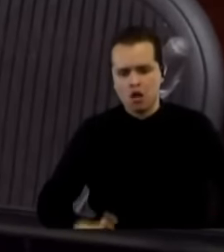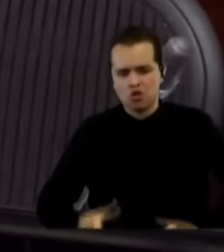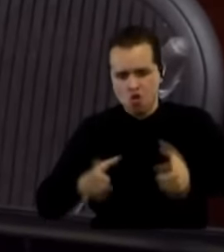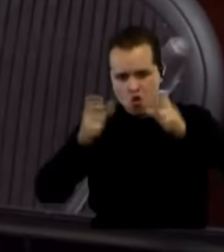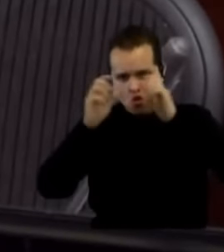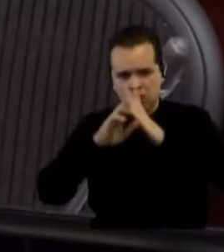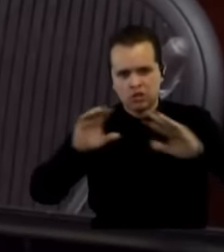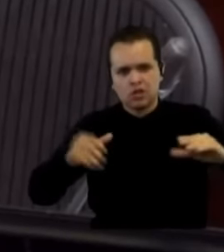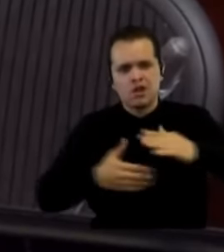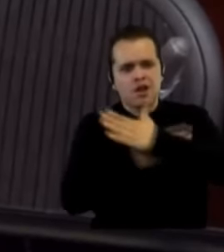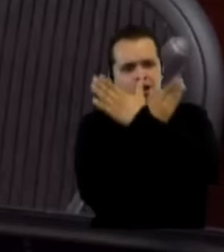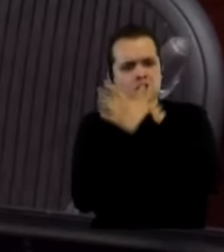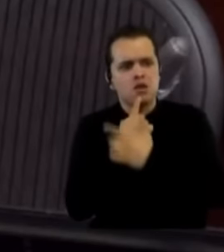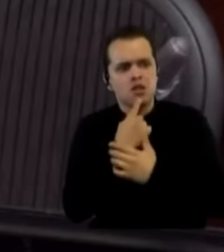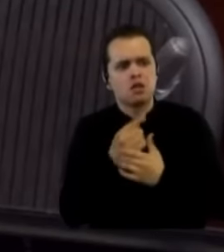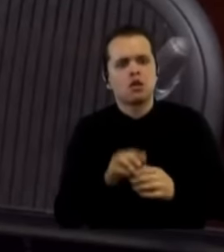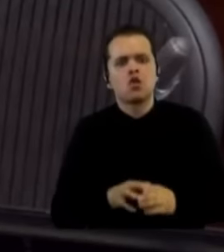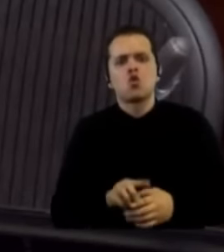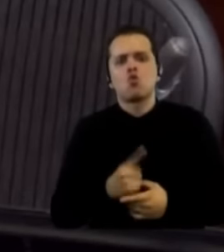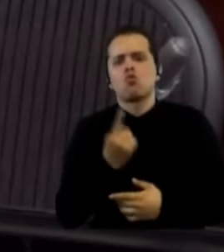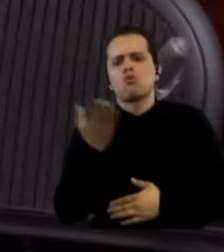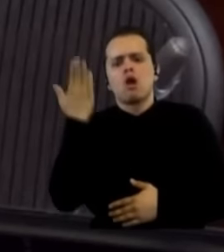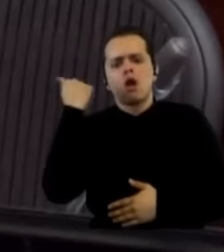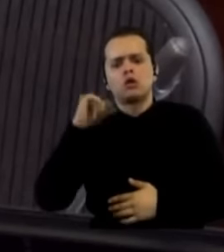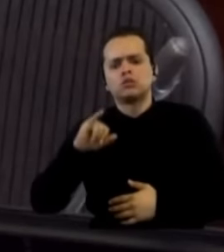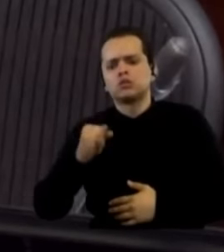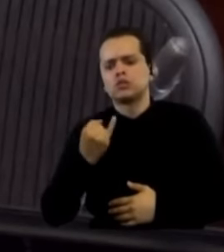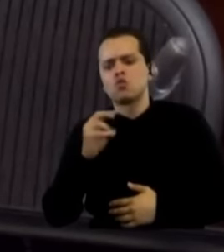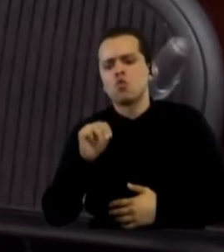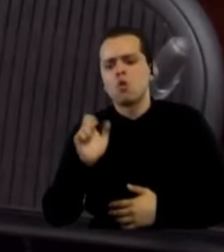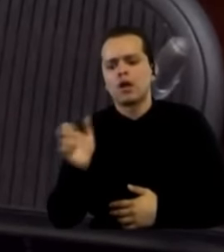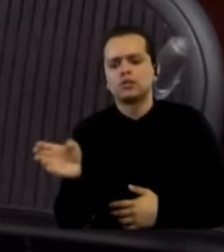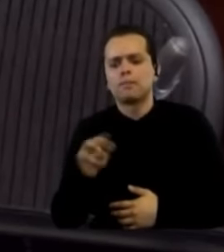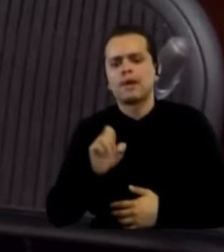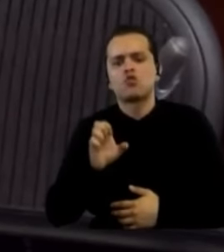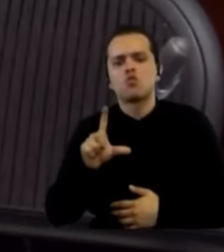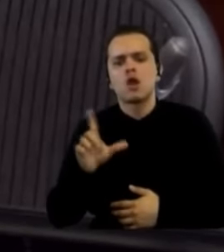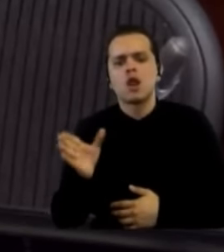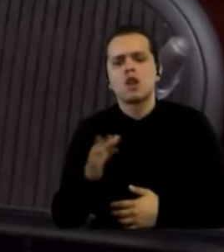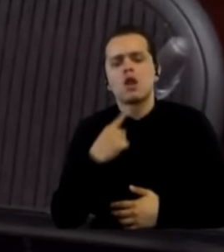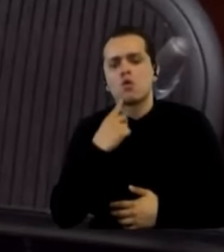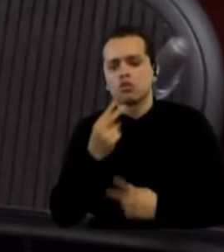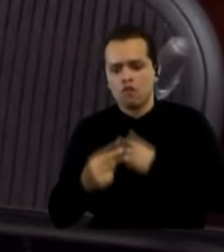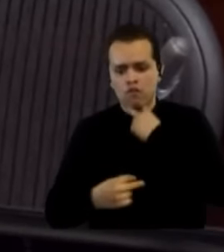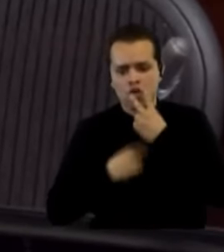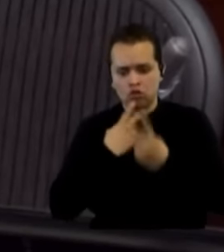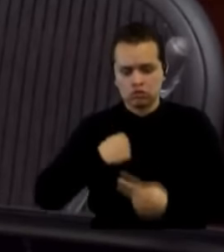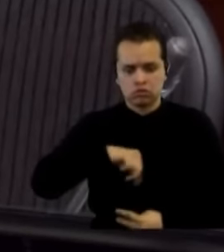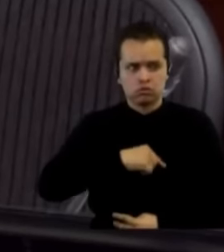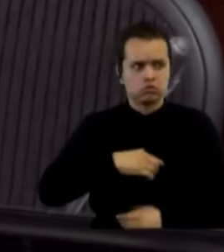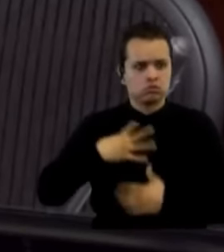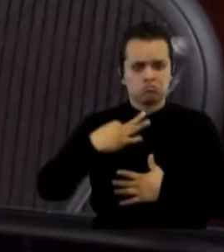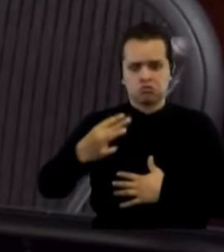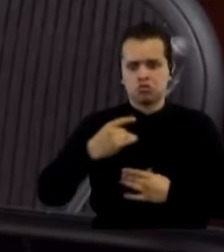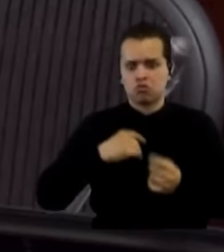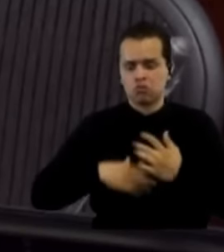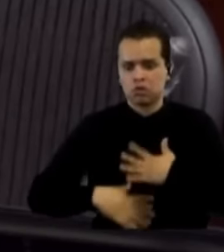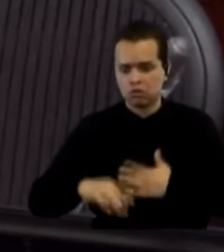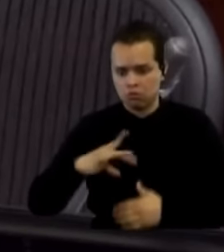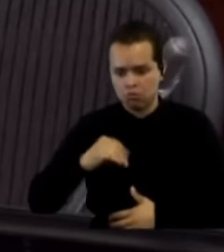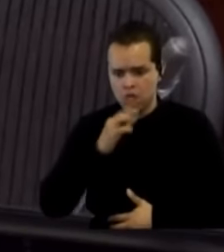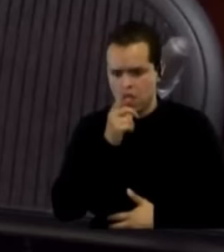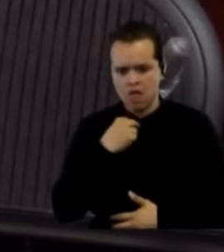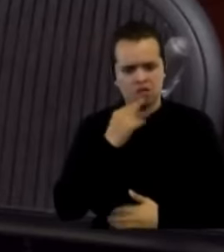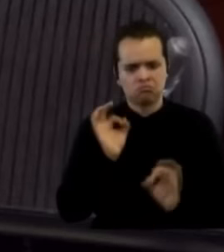de la República se volvió notario en épocas de Juan Manuel Santos, cuando la voz de nosotros elegidos popularmente no